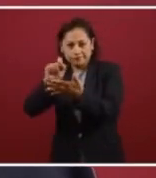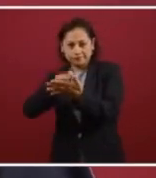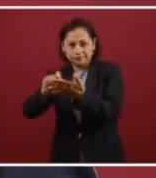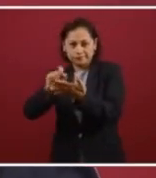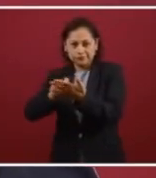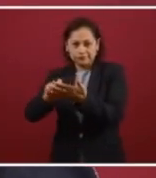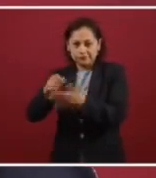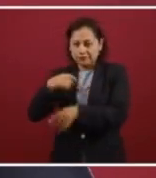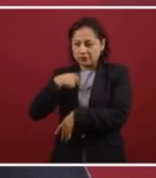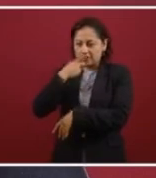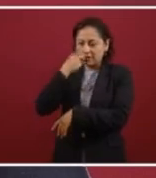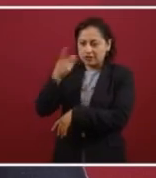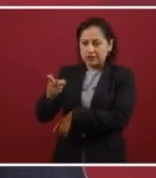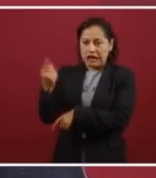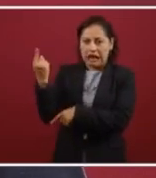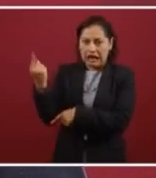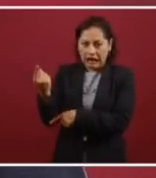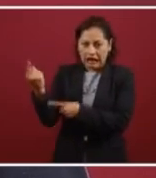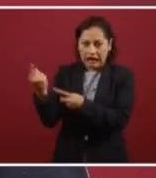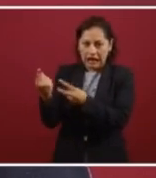no puede haber censura